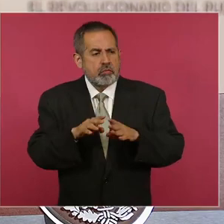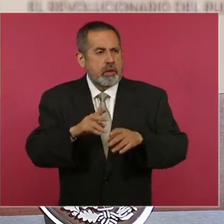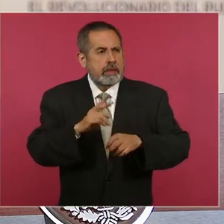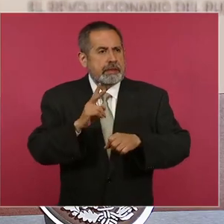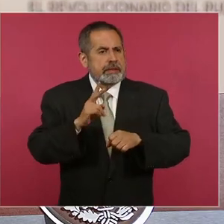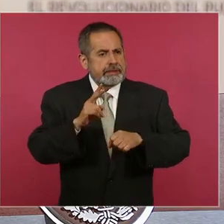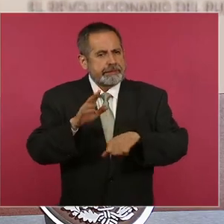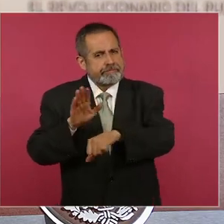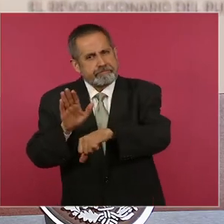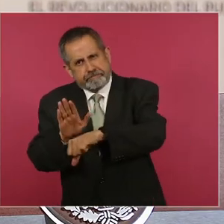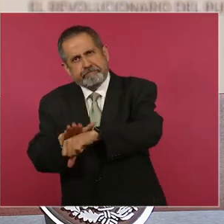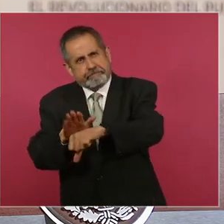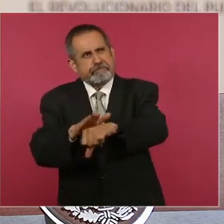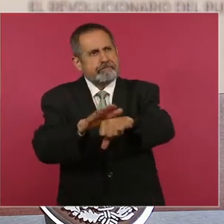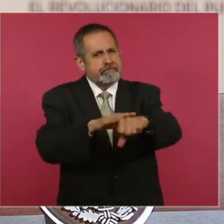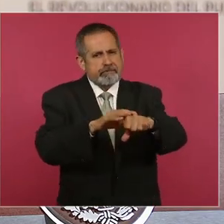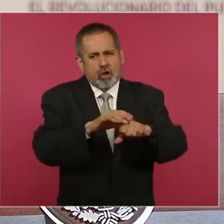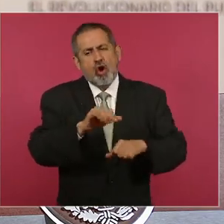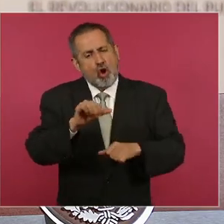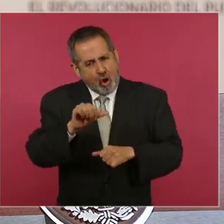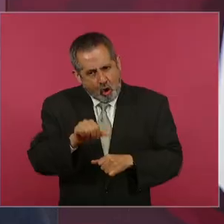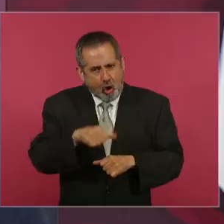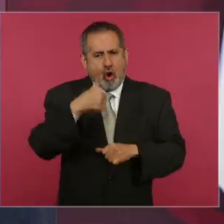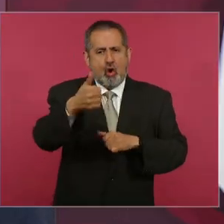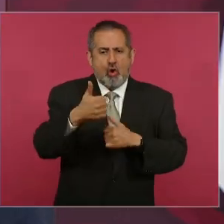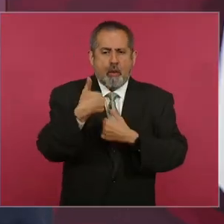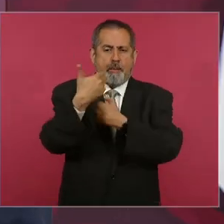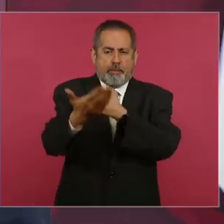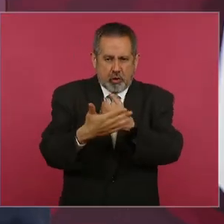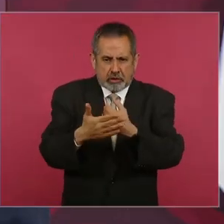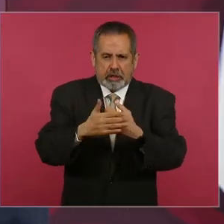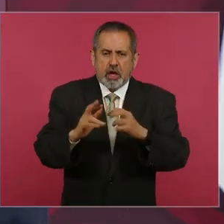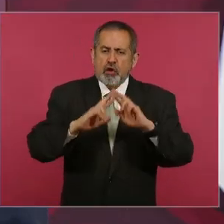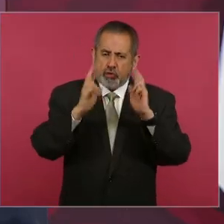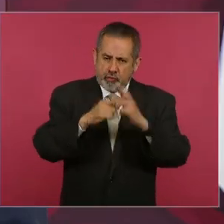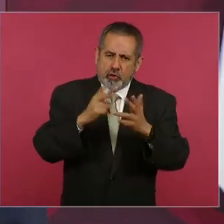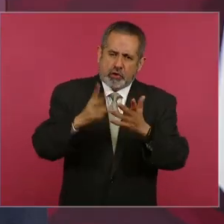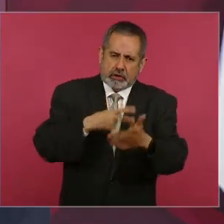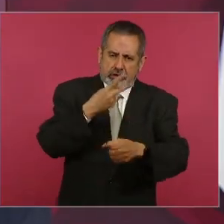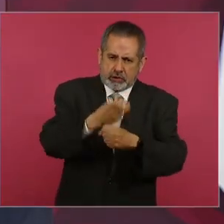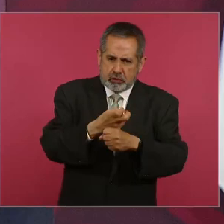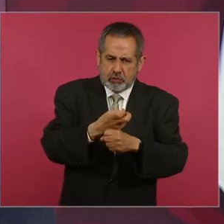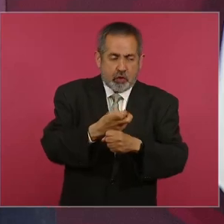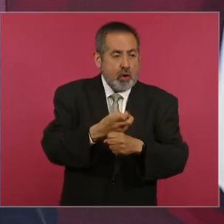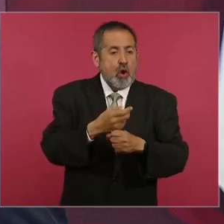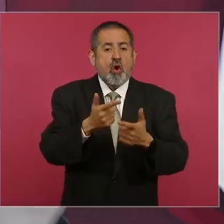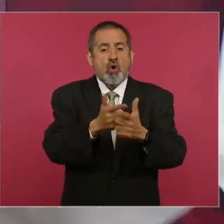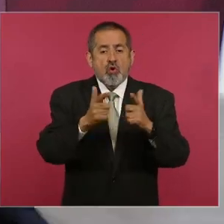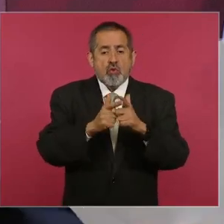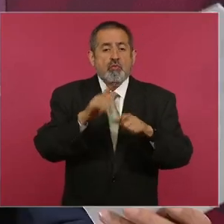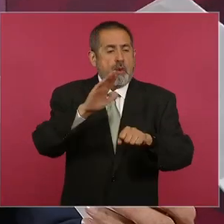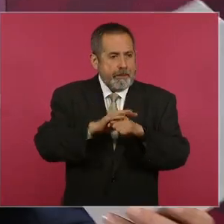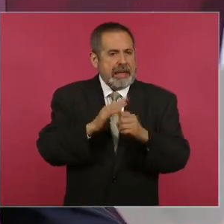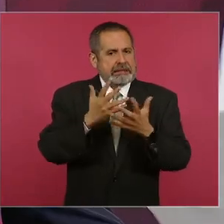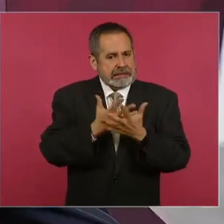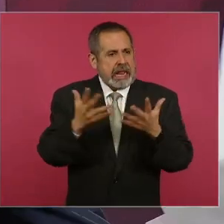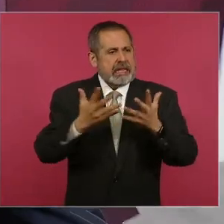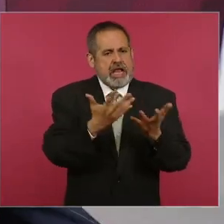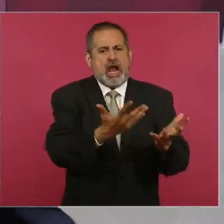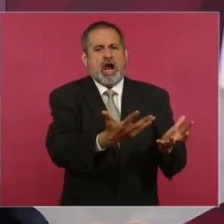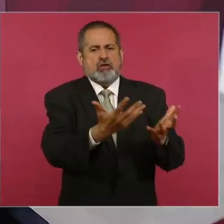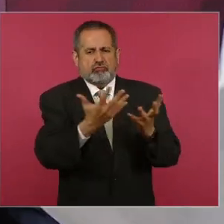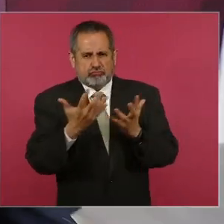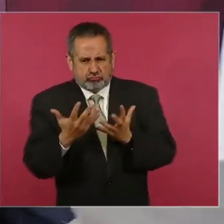invitar a otra reunión pronto, ya un grupo más